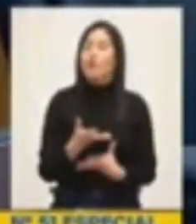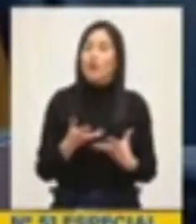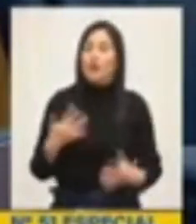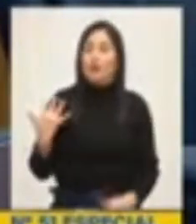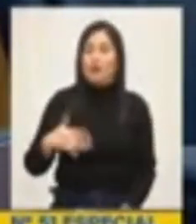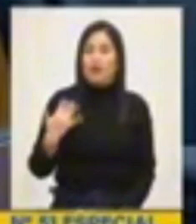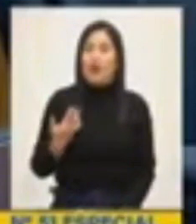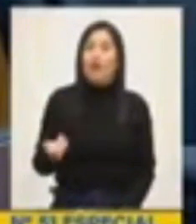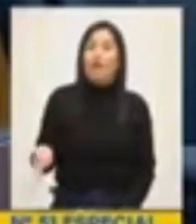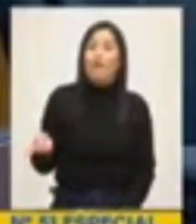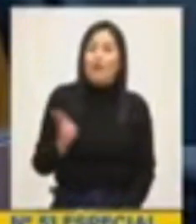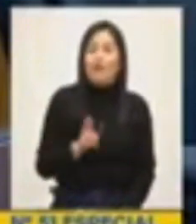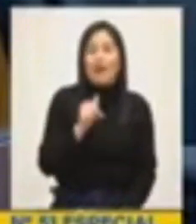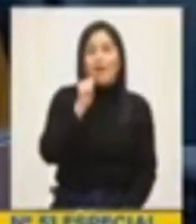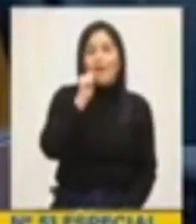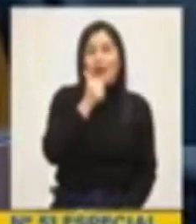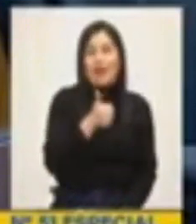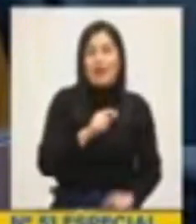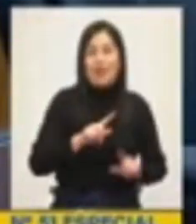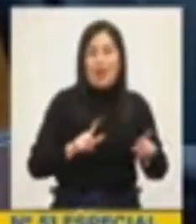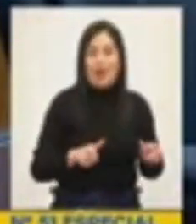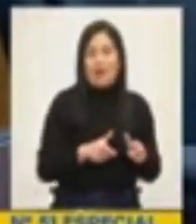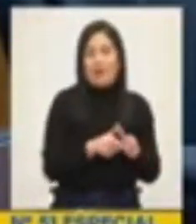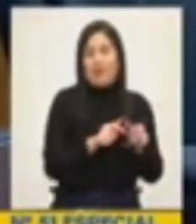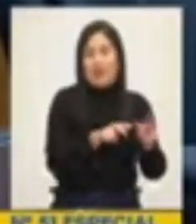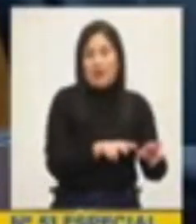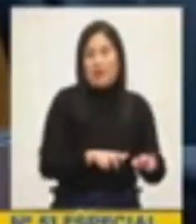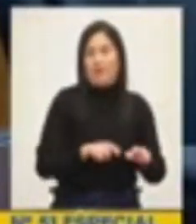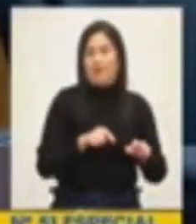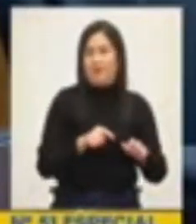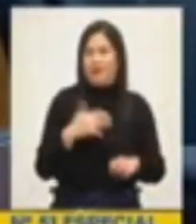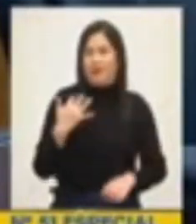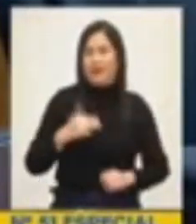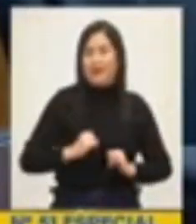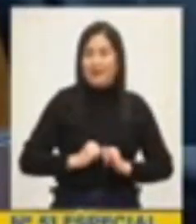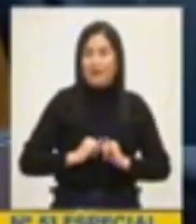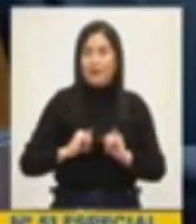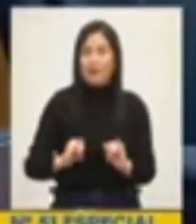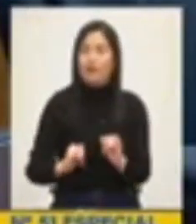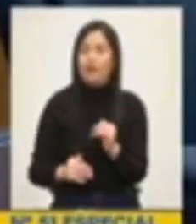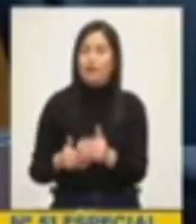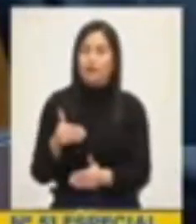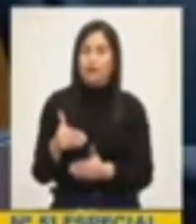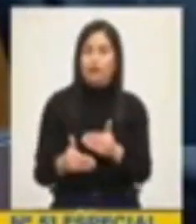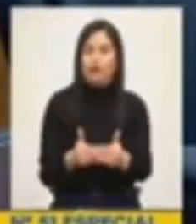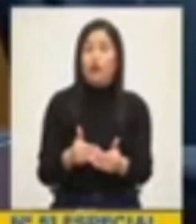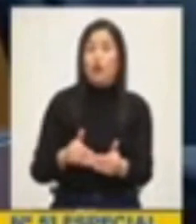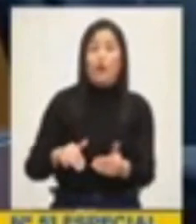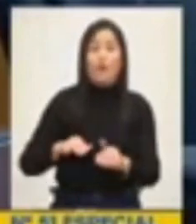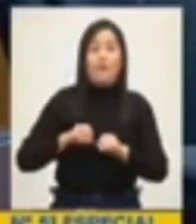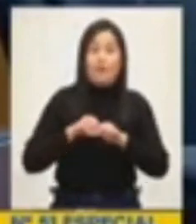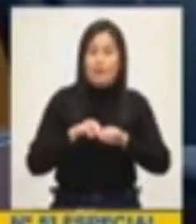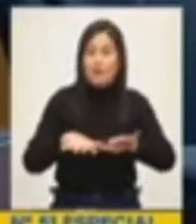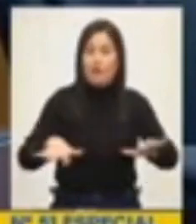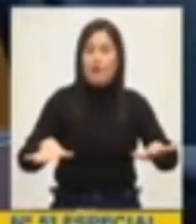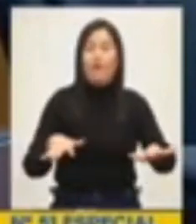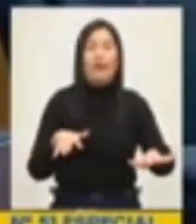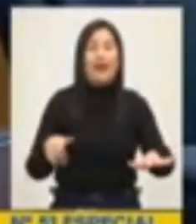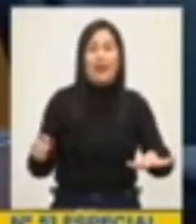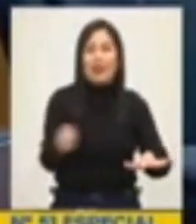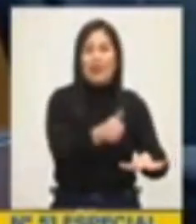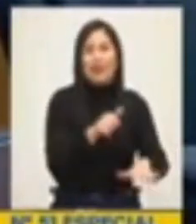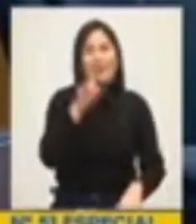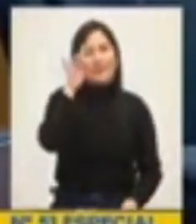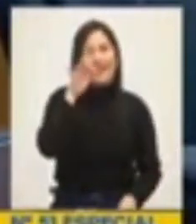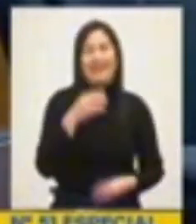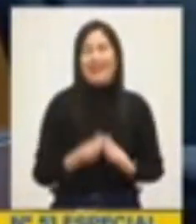Comisión de Agricultura mañana, pero es importante que esta información fluya para que todos sepamos lo que está pasando. A pesar